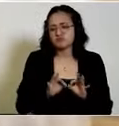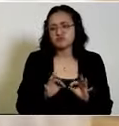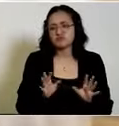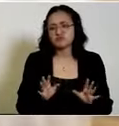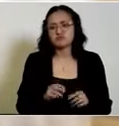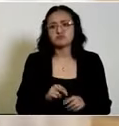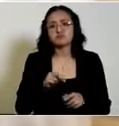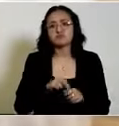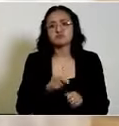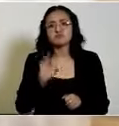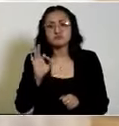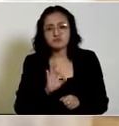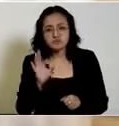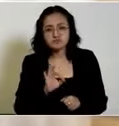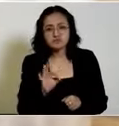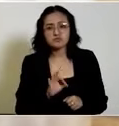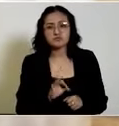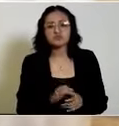en porcentajes